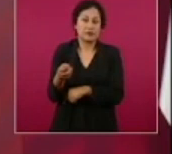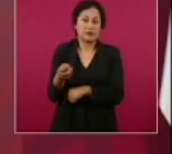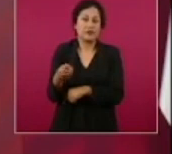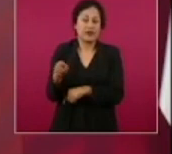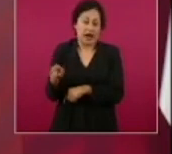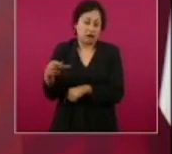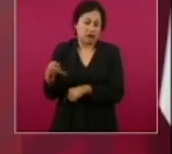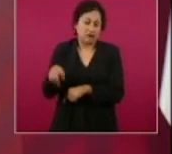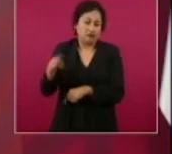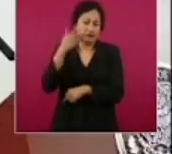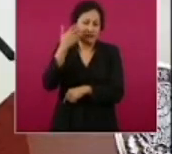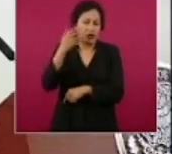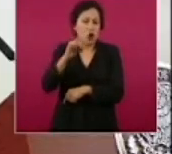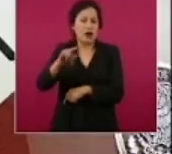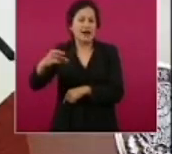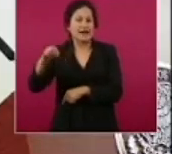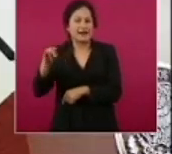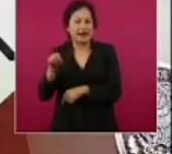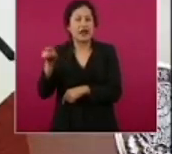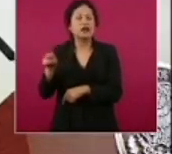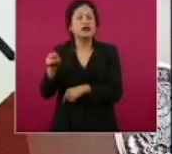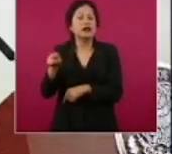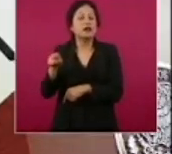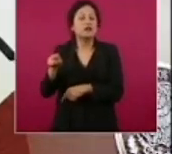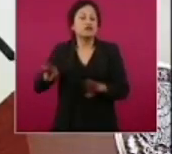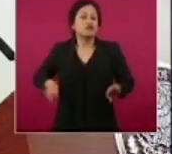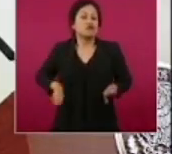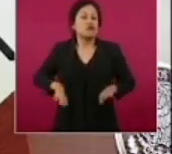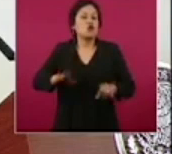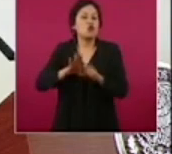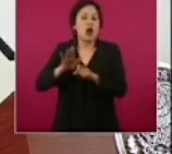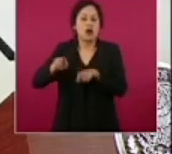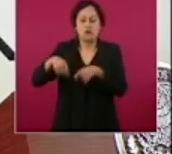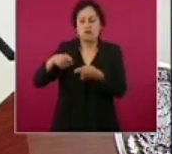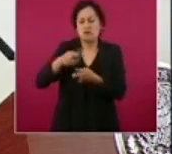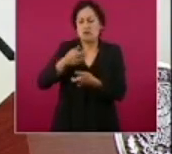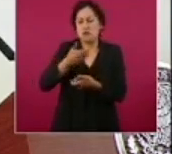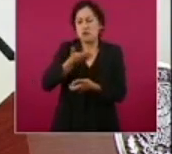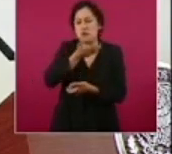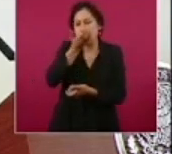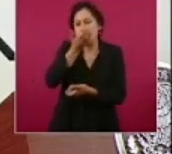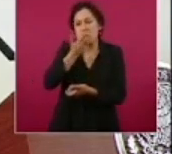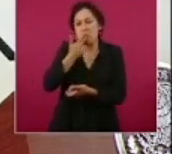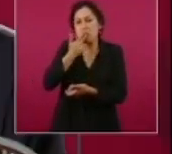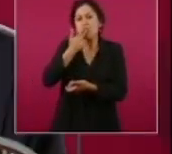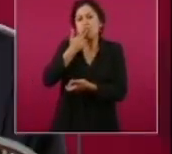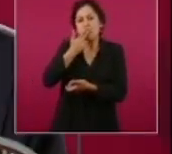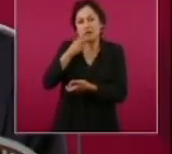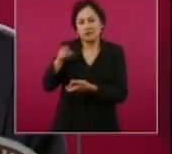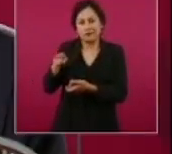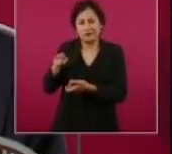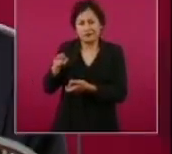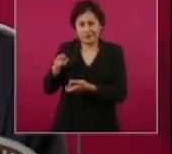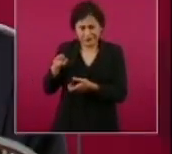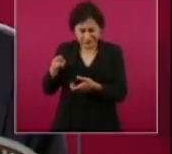presidente Andrés Manuel López Obrador. En un video invitó a los morenistas a continuar unidos de cara al